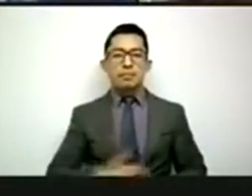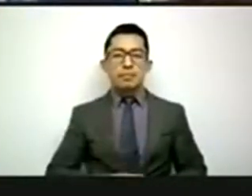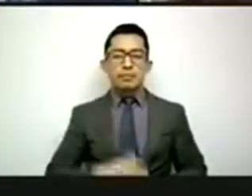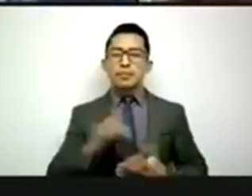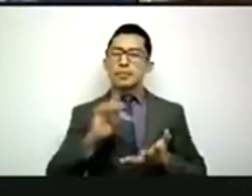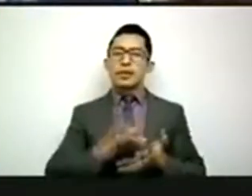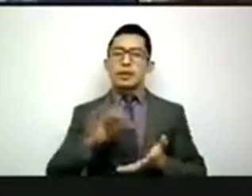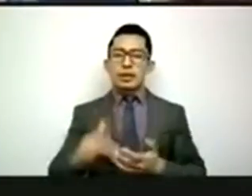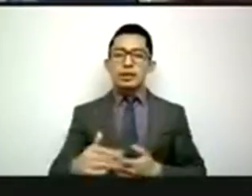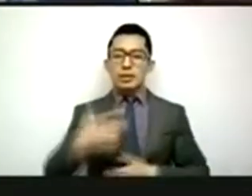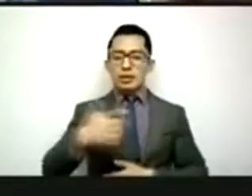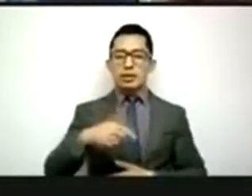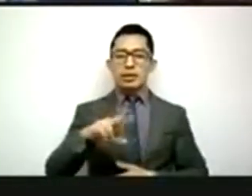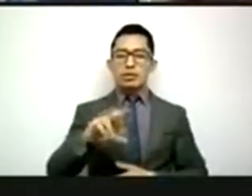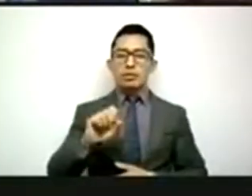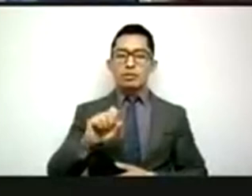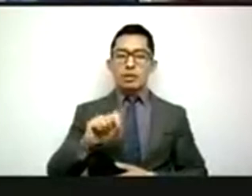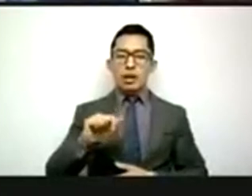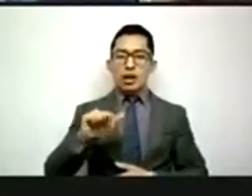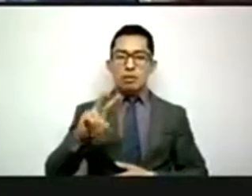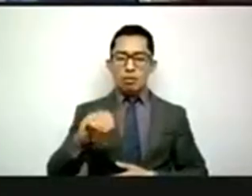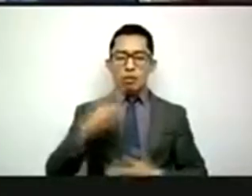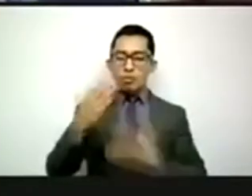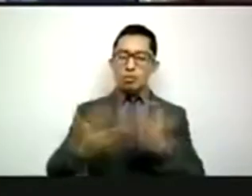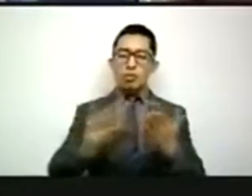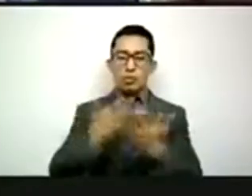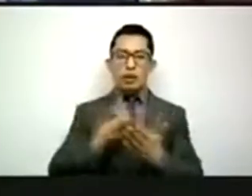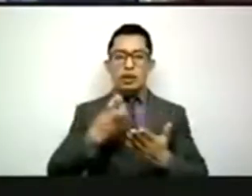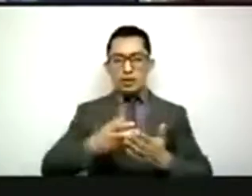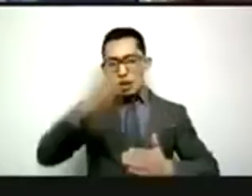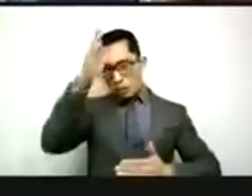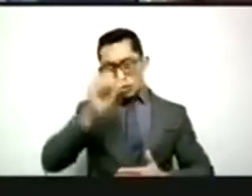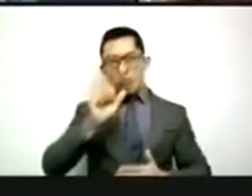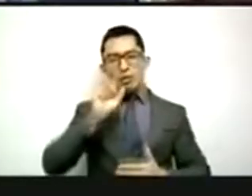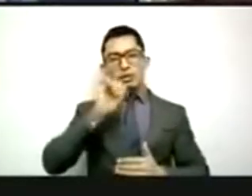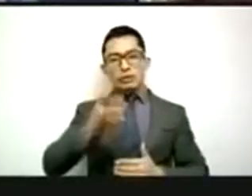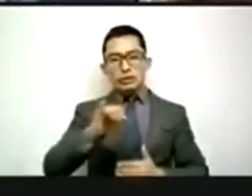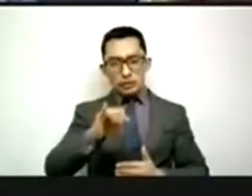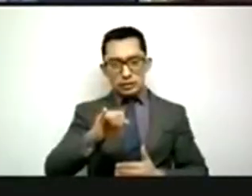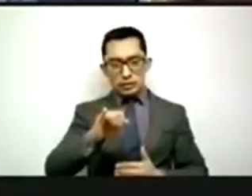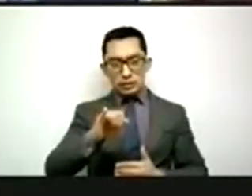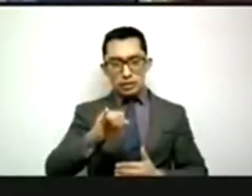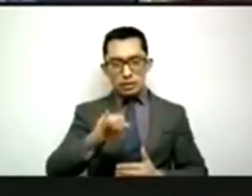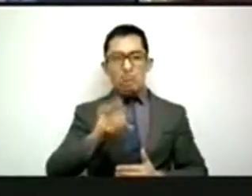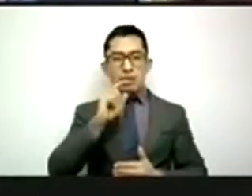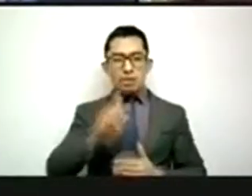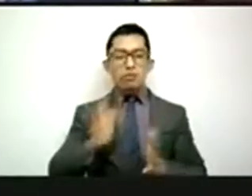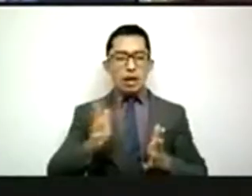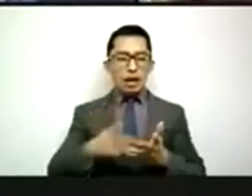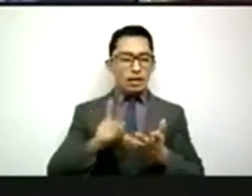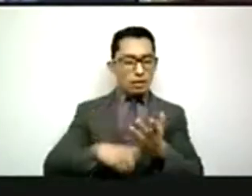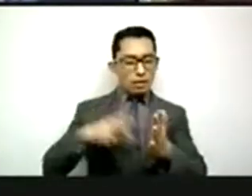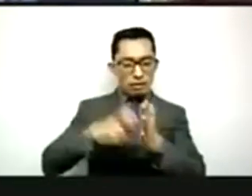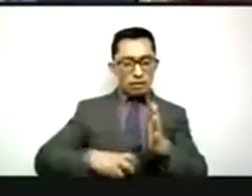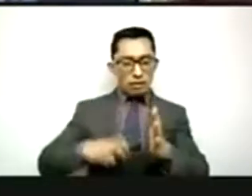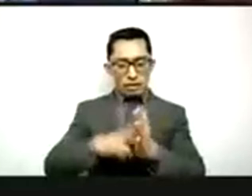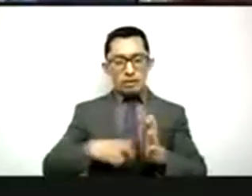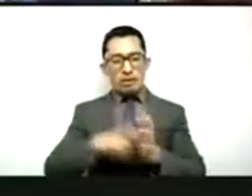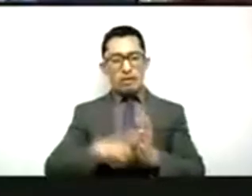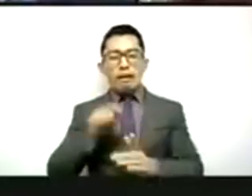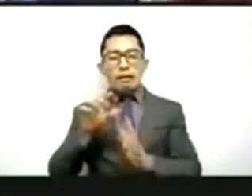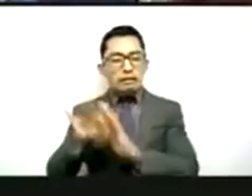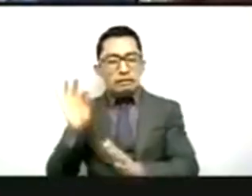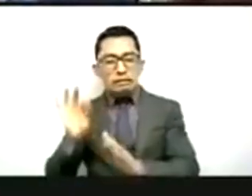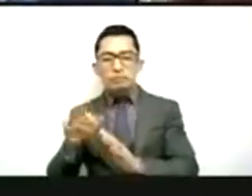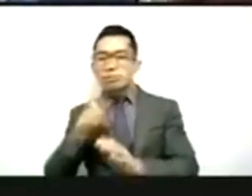Gracias, Gustavo. De acuerdo con el proyecto y en los términos con el proyecto modificado en cuanto a la disculpa pública, y de acuerdo a